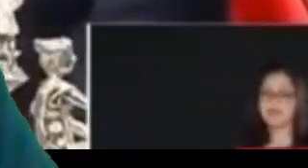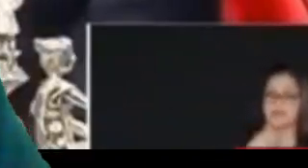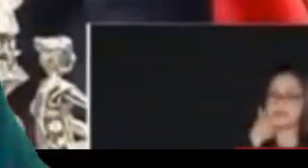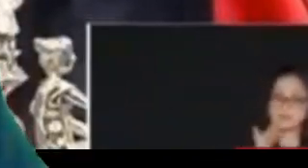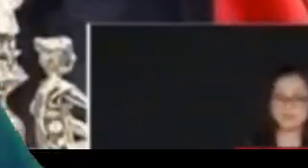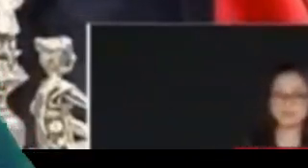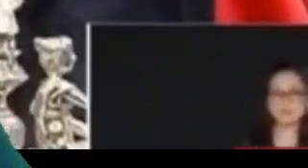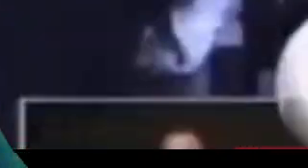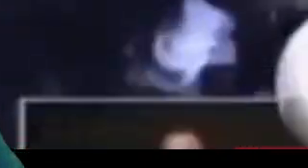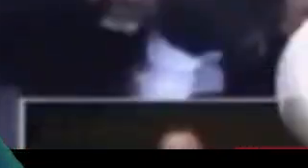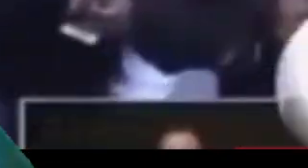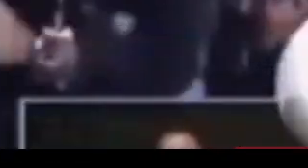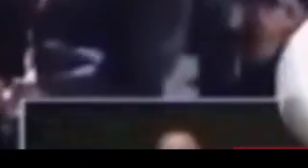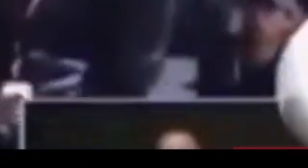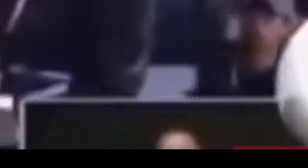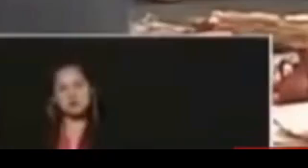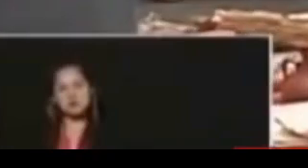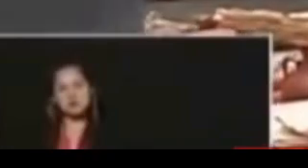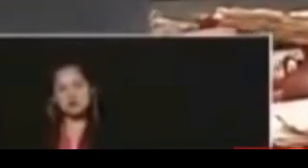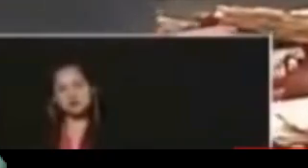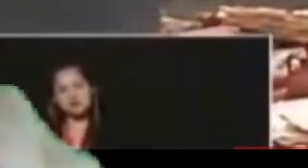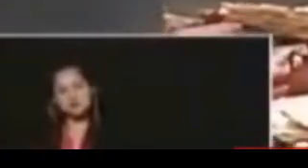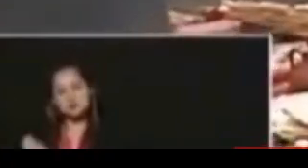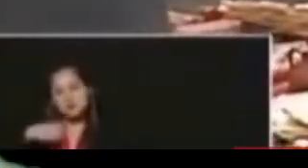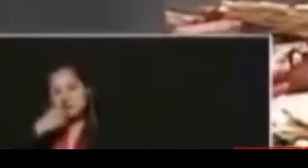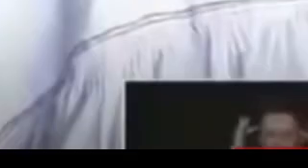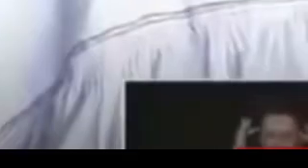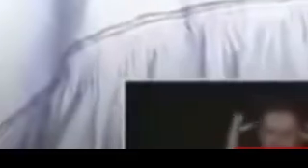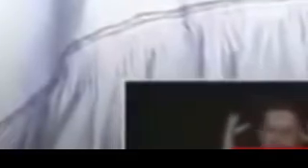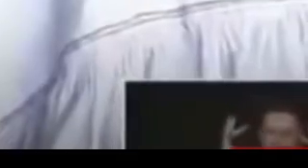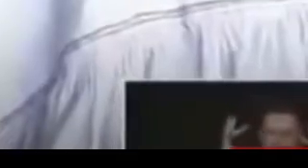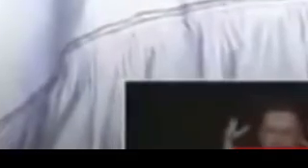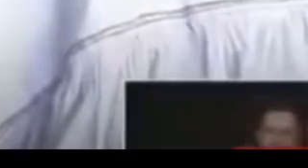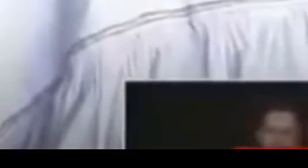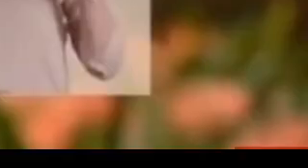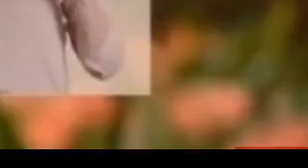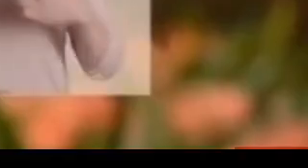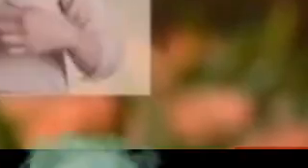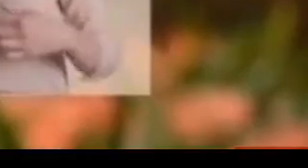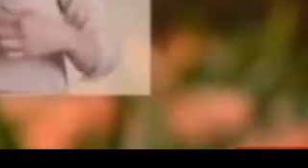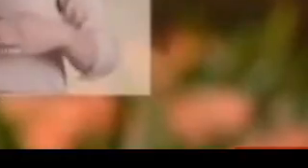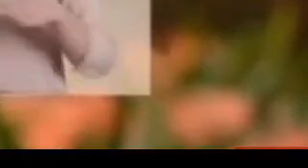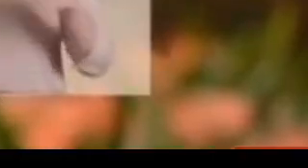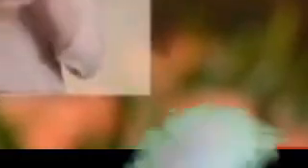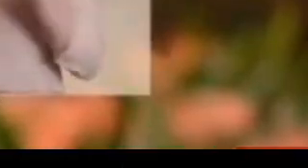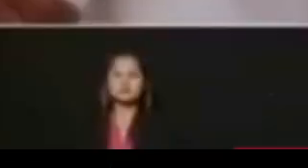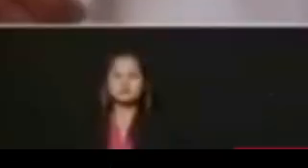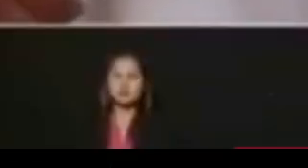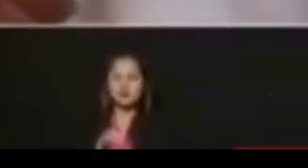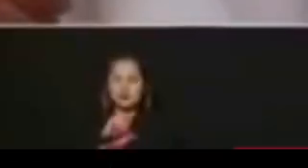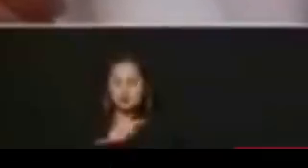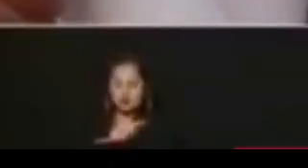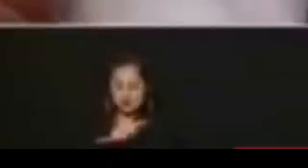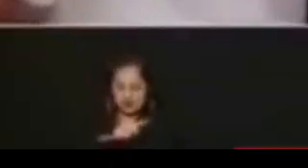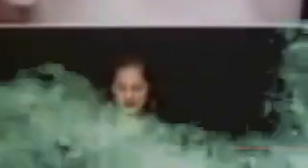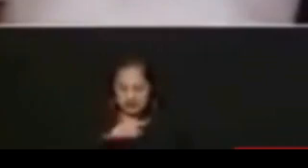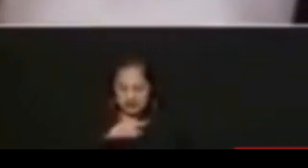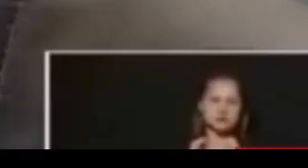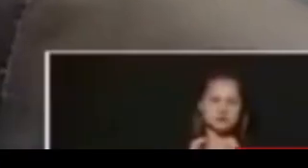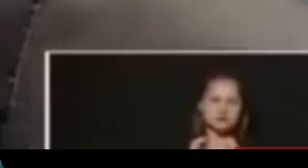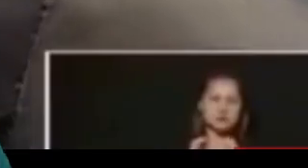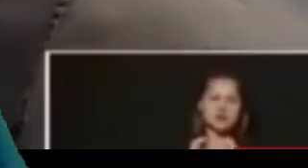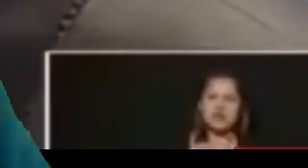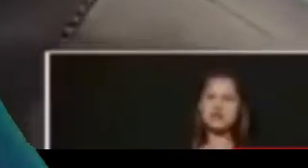las mañaneras, cualquier declaración del presidente, le acelera o le... Bueno, le acelera porque si le cortas los sonidos